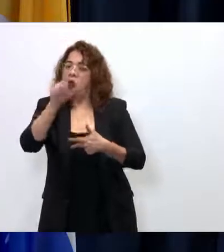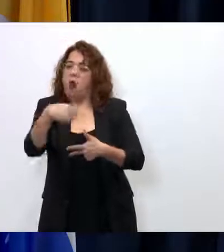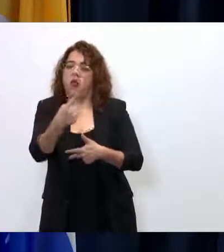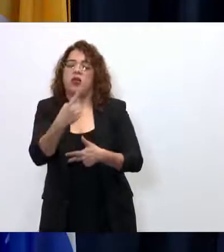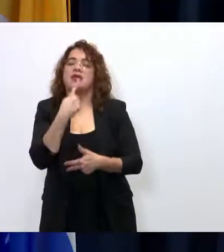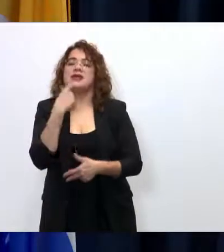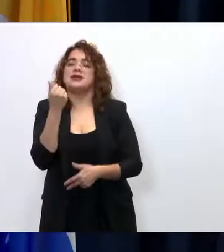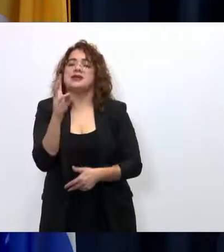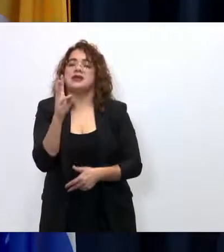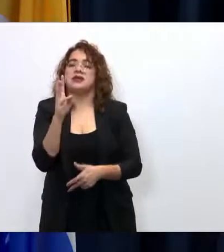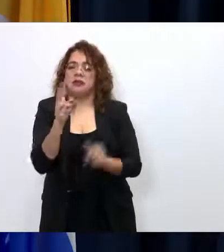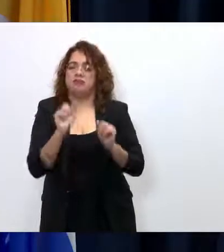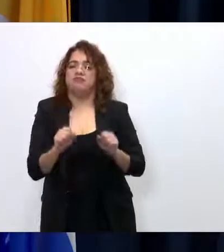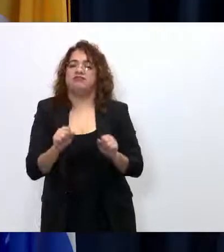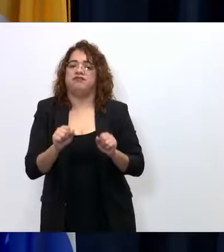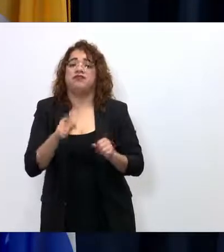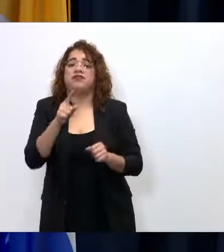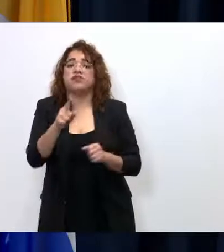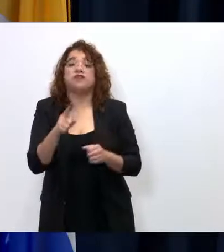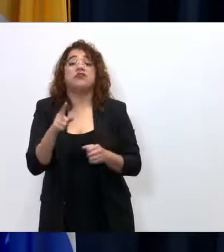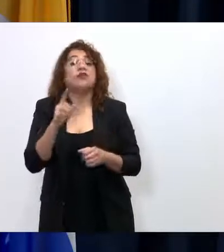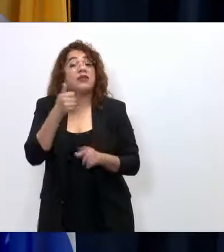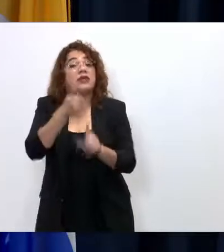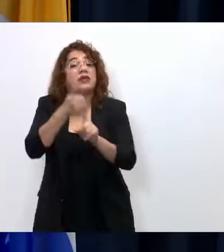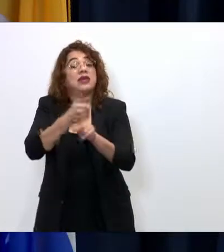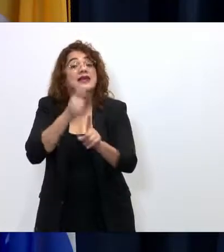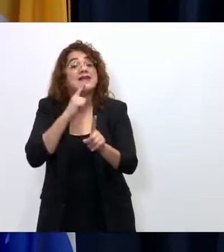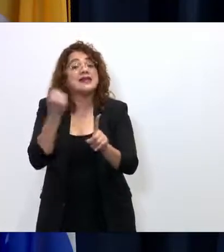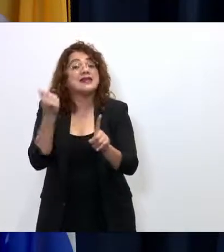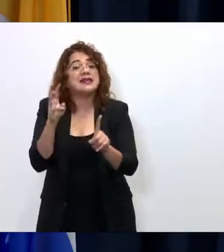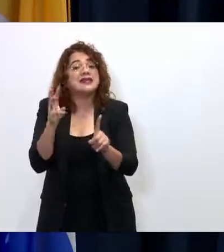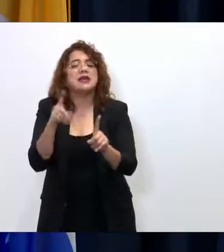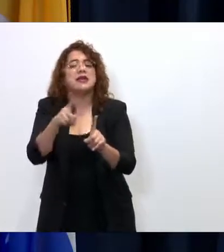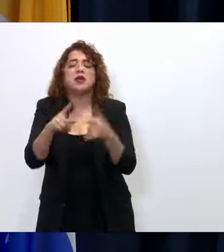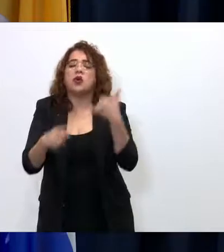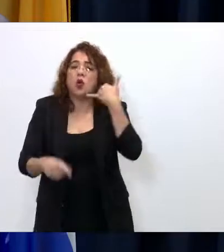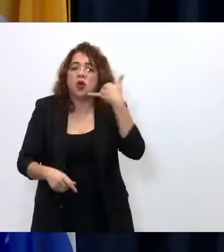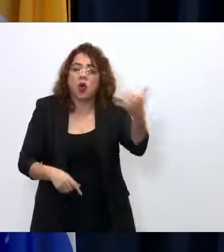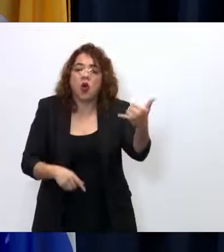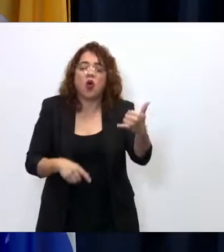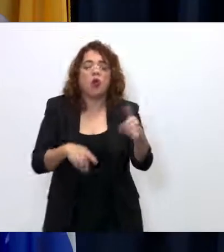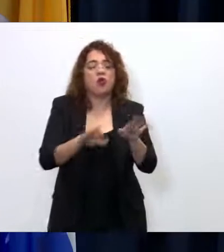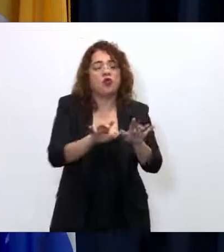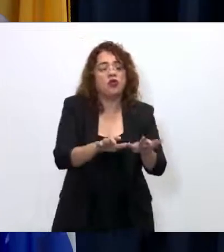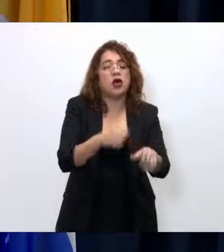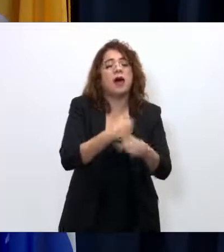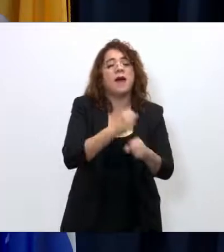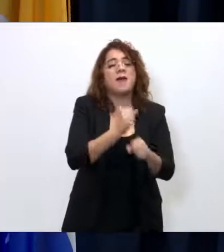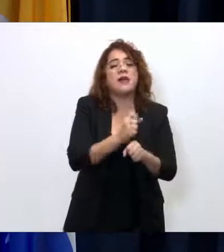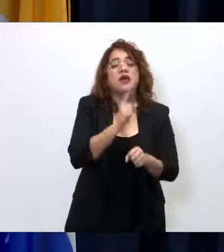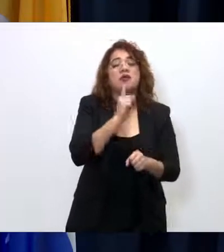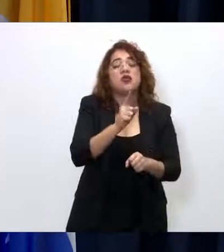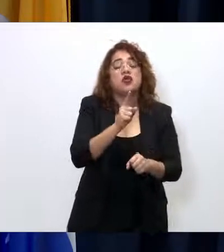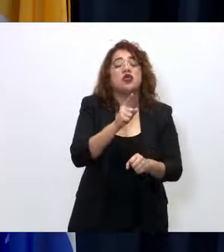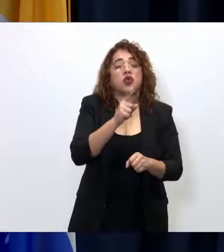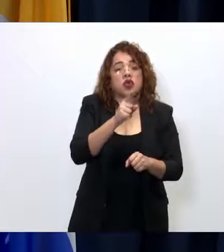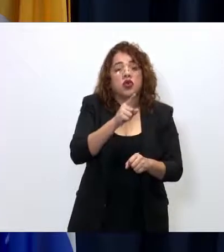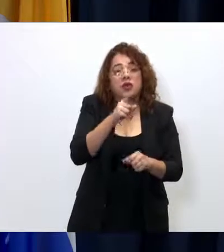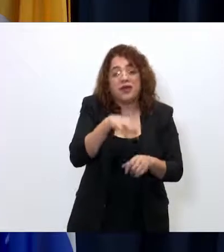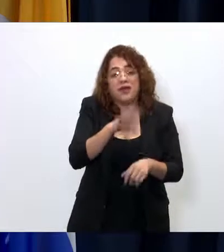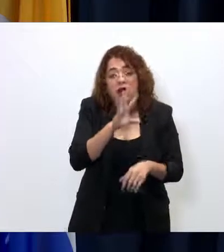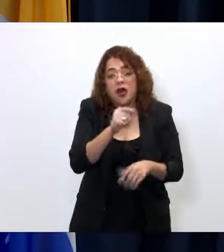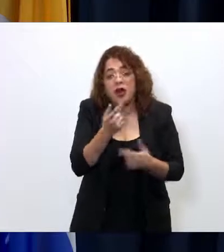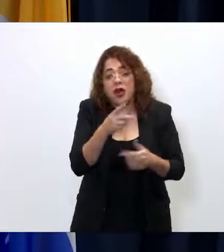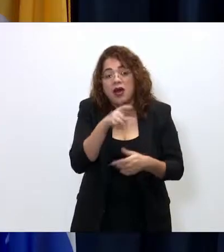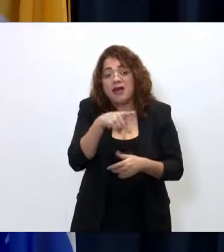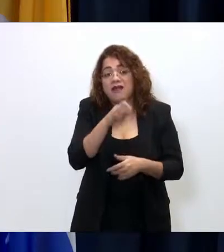16 o 17, confirme qué vacuna se está utilizando en el centro de convenciones ese mismo día para